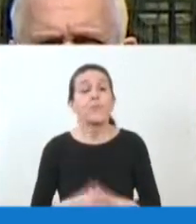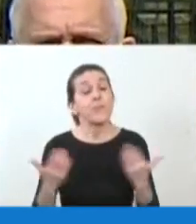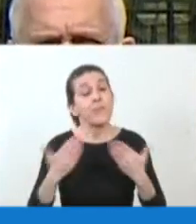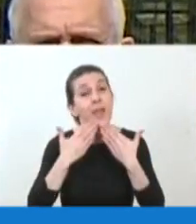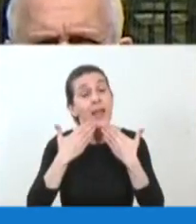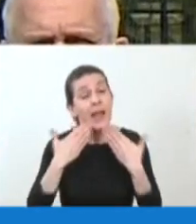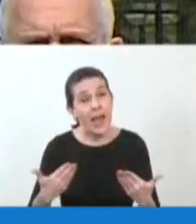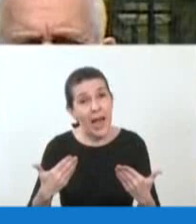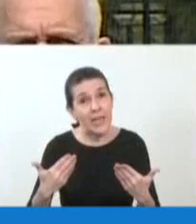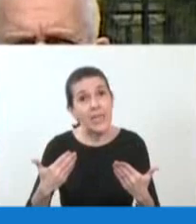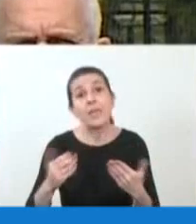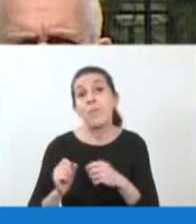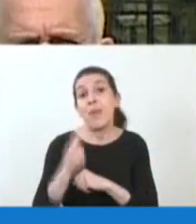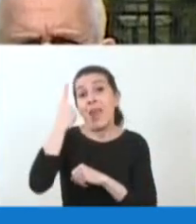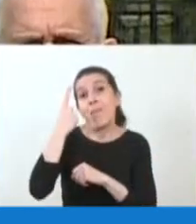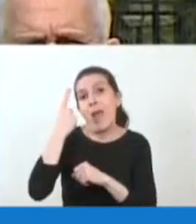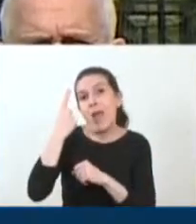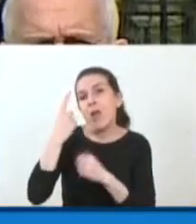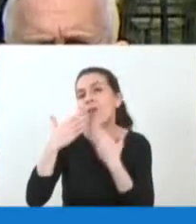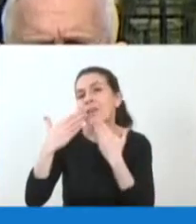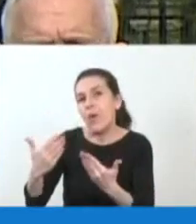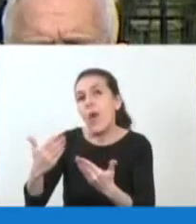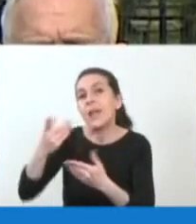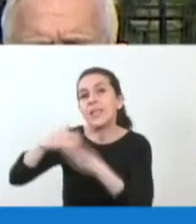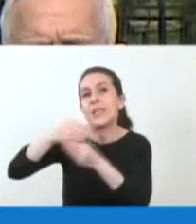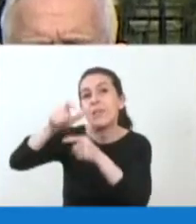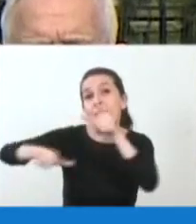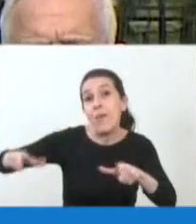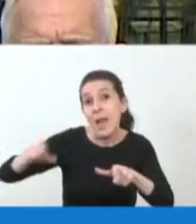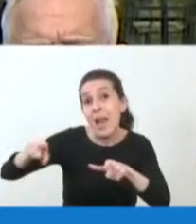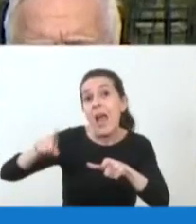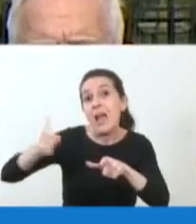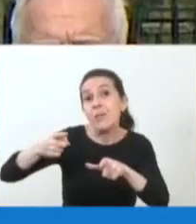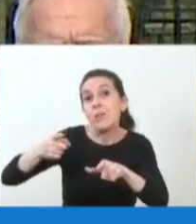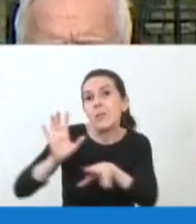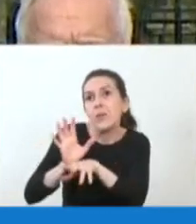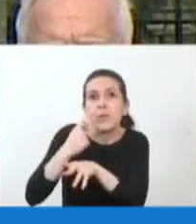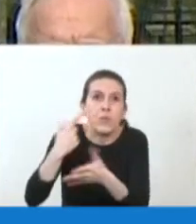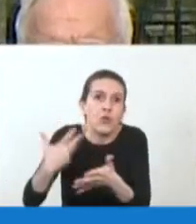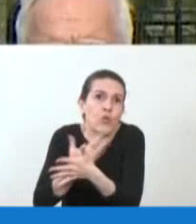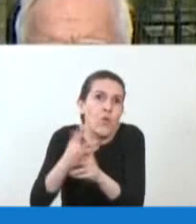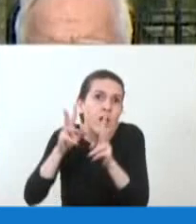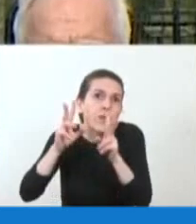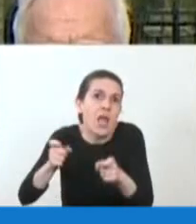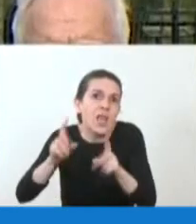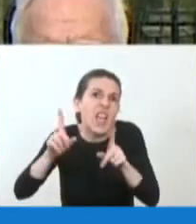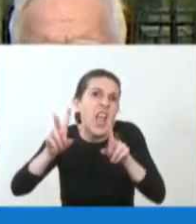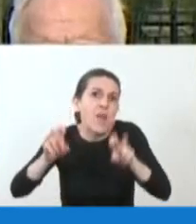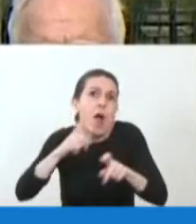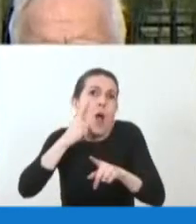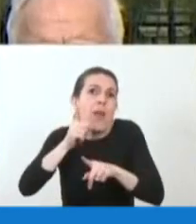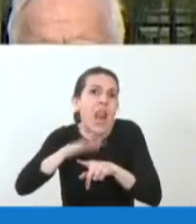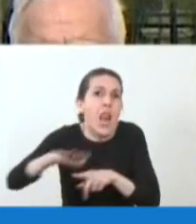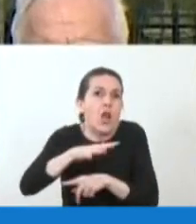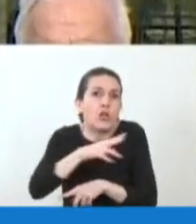agradecerles en primer lugar a los familiares de víctimas de la inseguridad a familiares con los que estuvimos